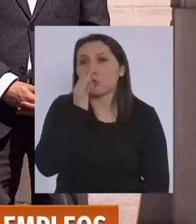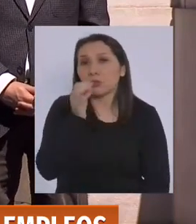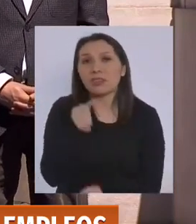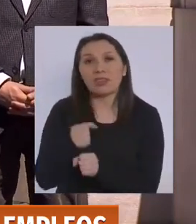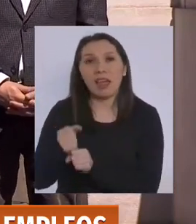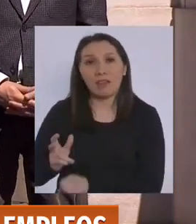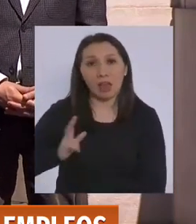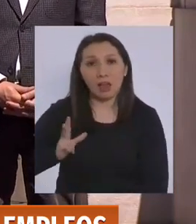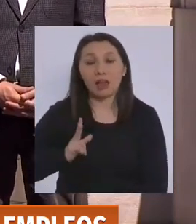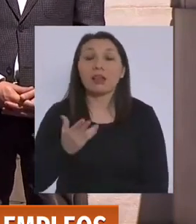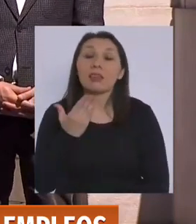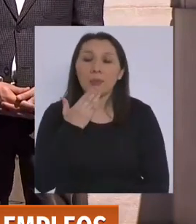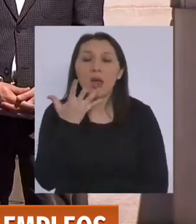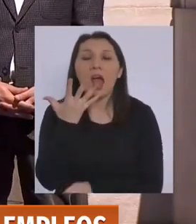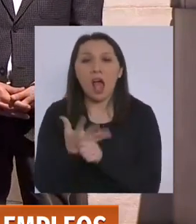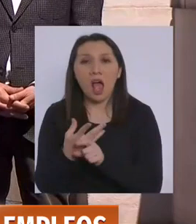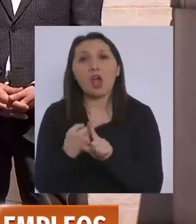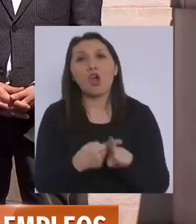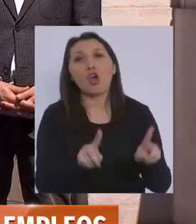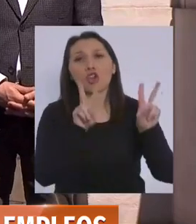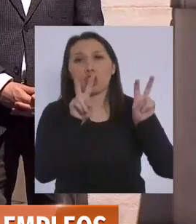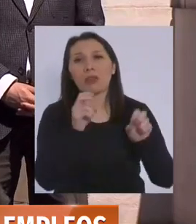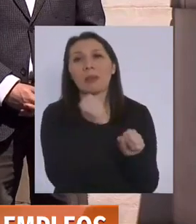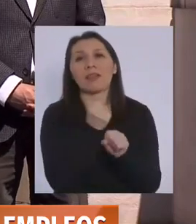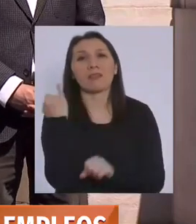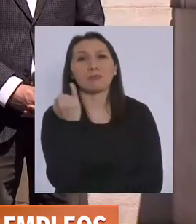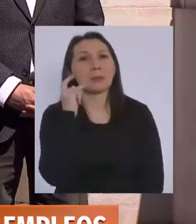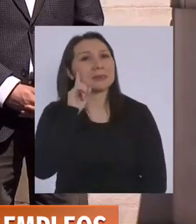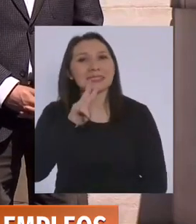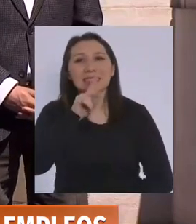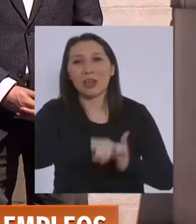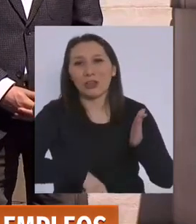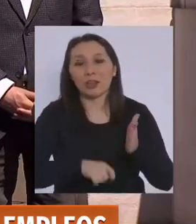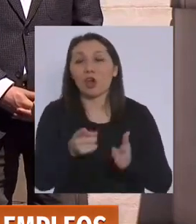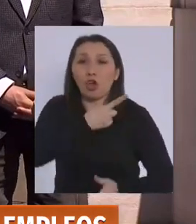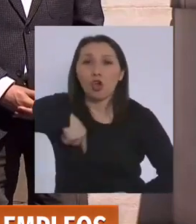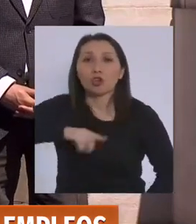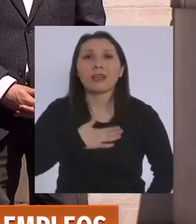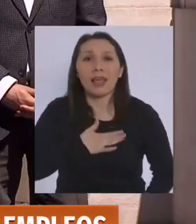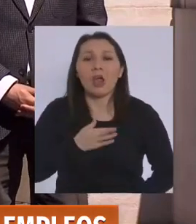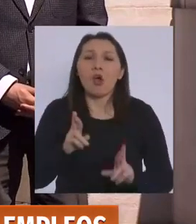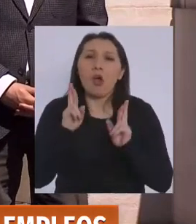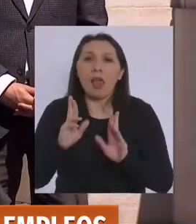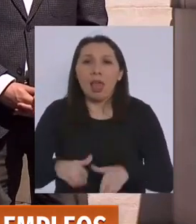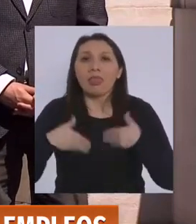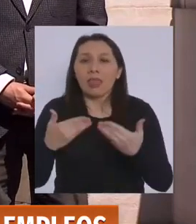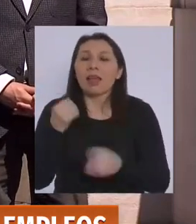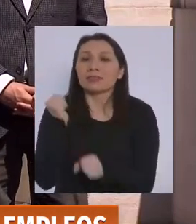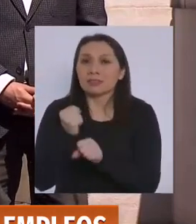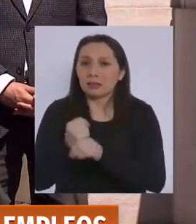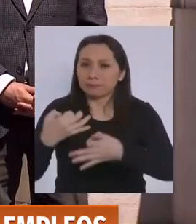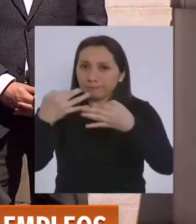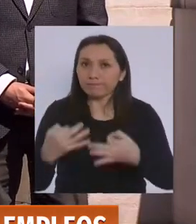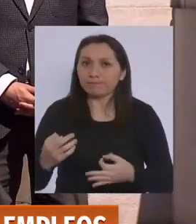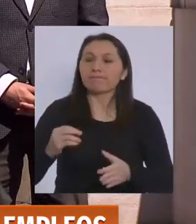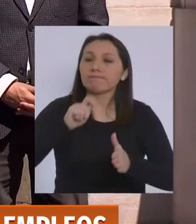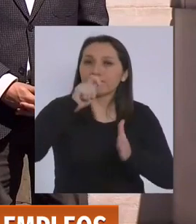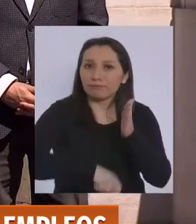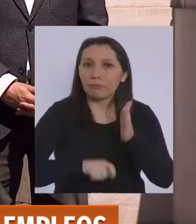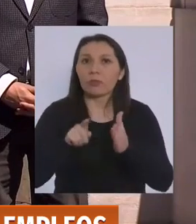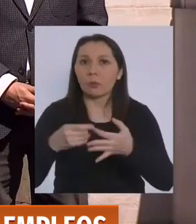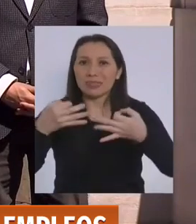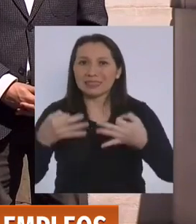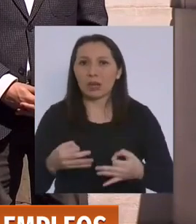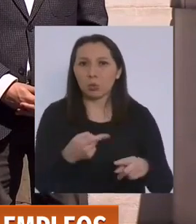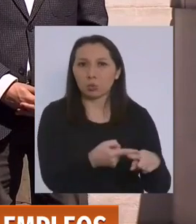de trabajos formales, sino que también de otro tipo de trabajo, y lo que nosotros queremos es trabajos con cobertura y con protección en materia